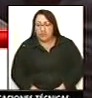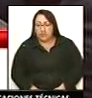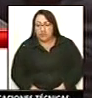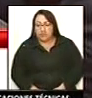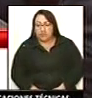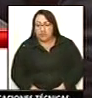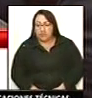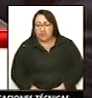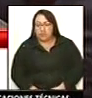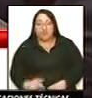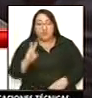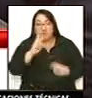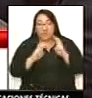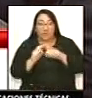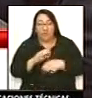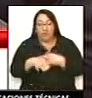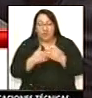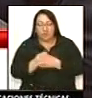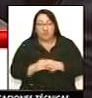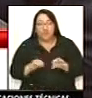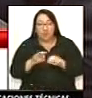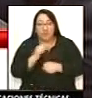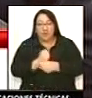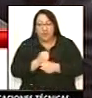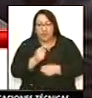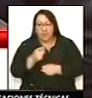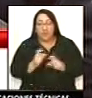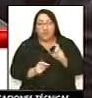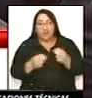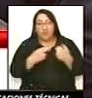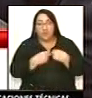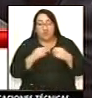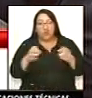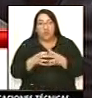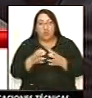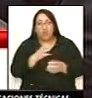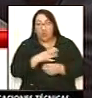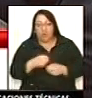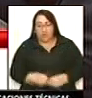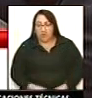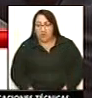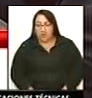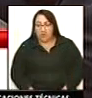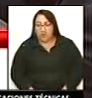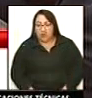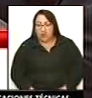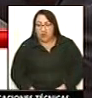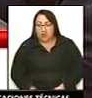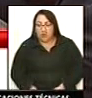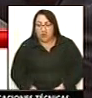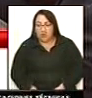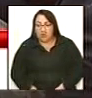a detalle y tomar una decisión al respecto. Están los representantes del partido de gobierno, entiendo,